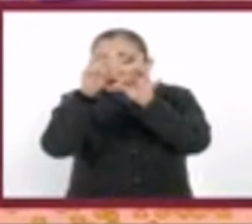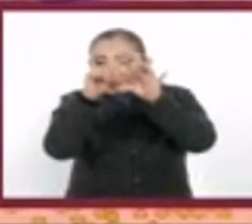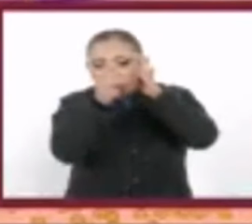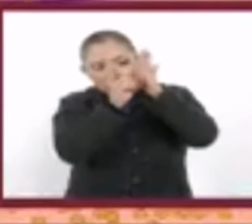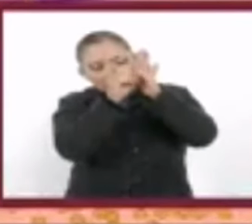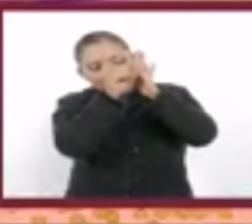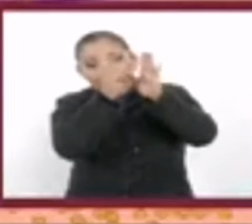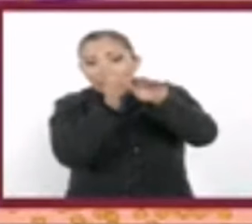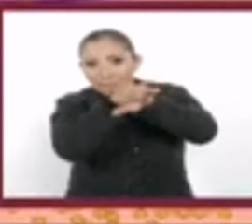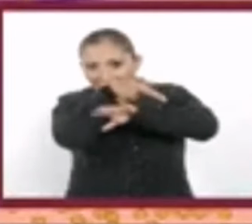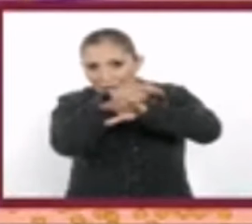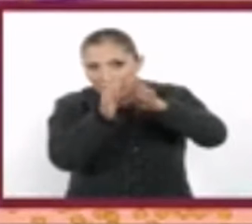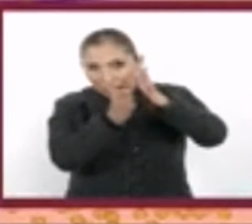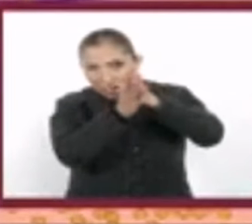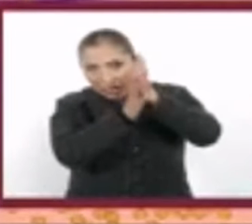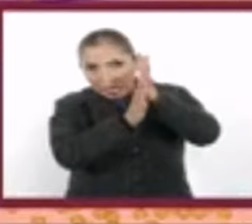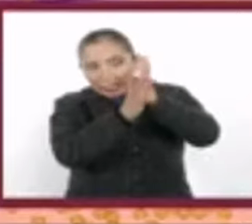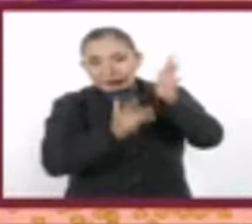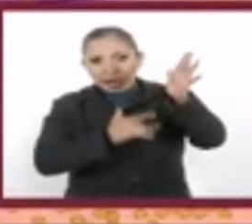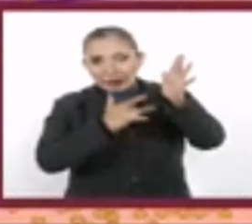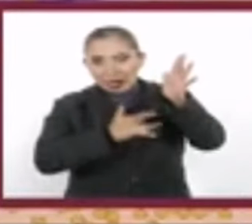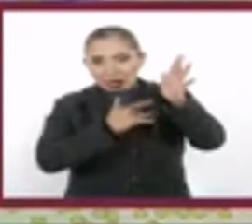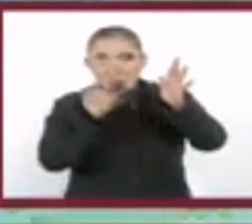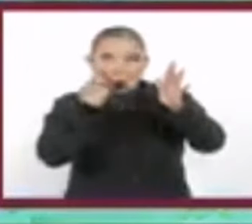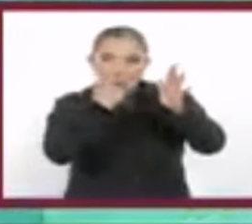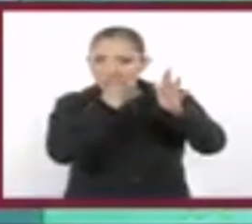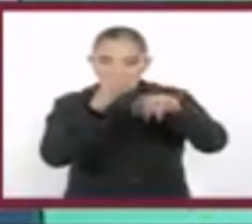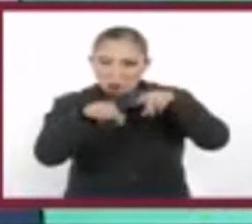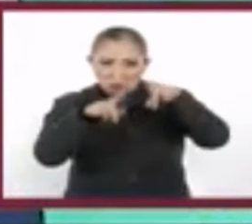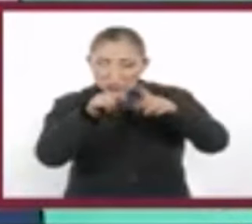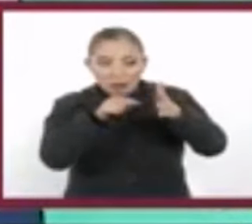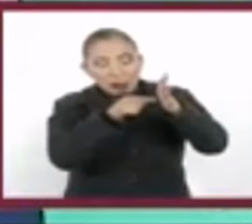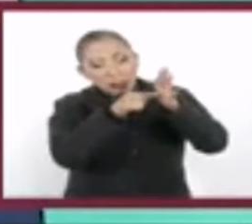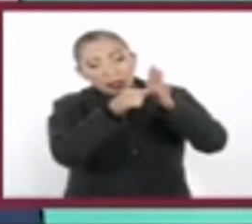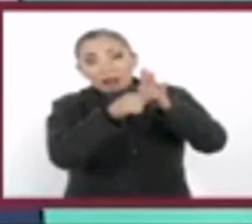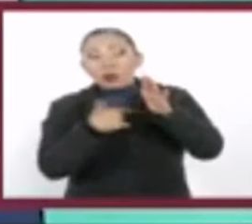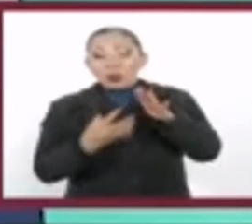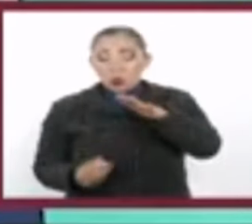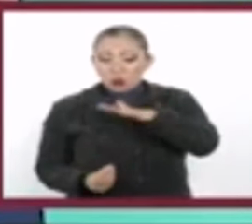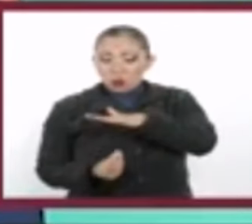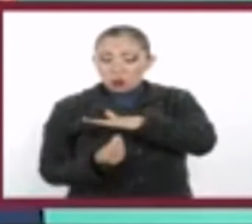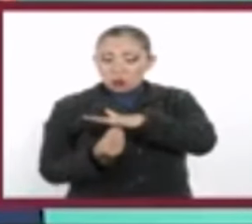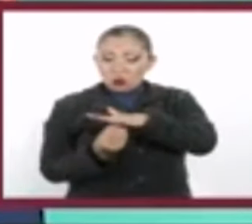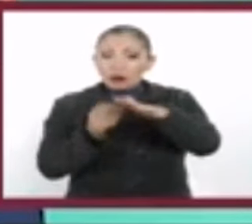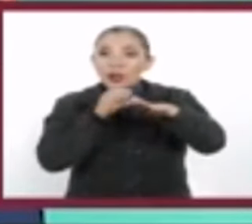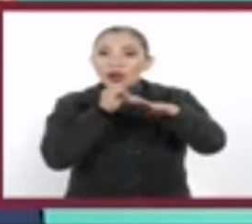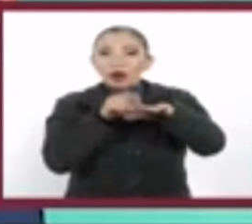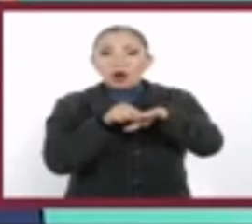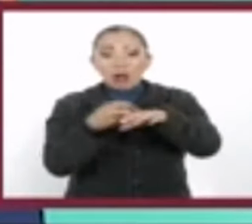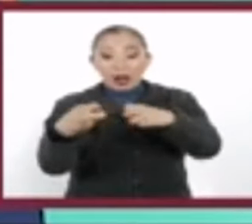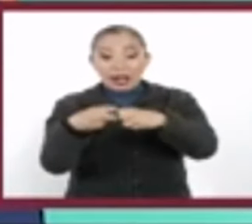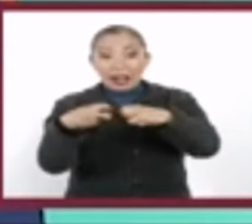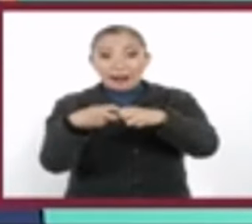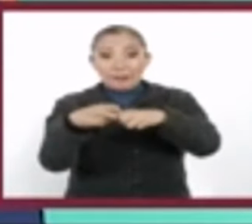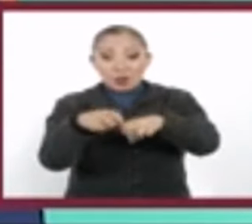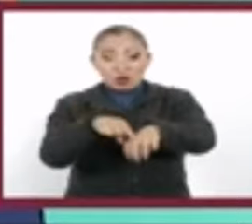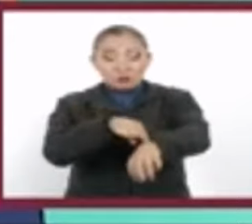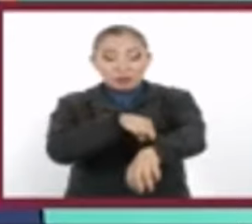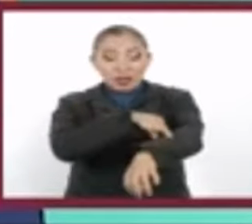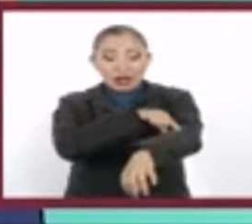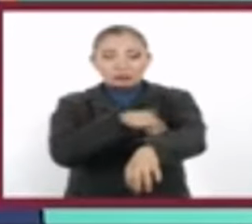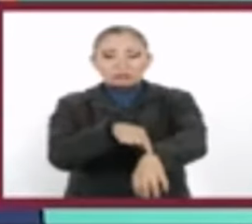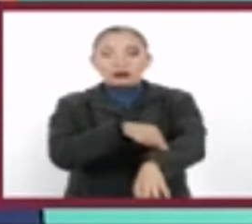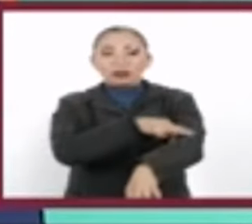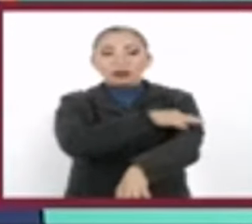que se encuentran en la piel y en los órganos de los sentidos. Cuando los receptores perciben el estímulo, los nervios eferentes del